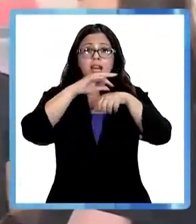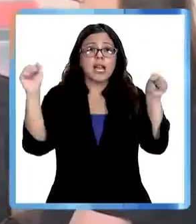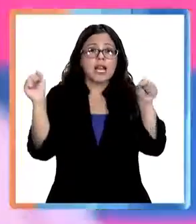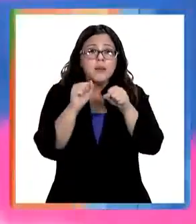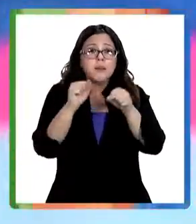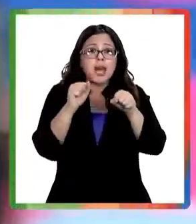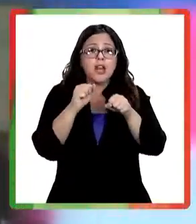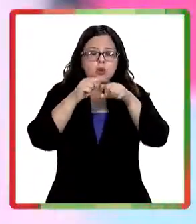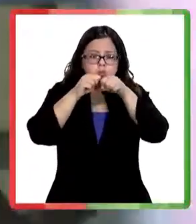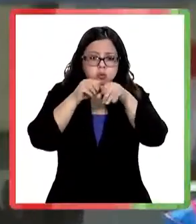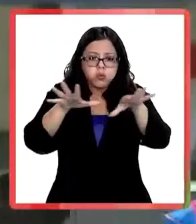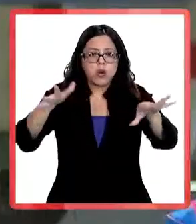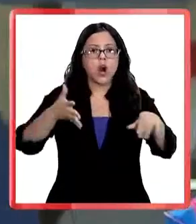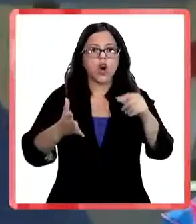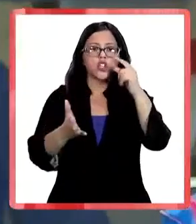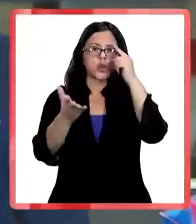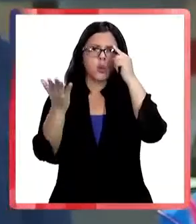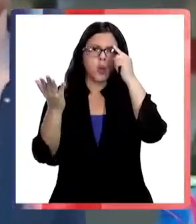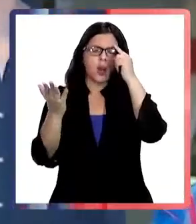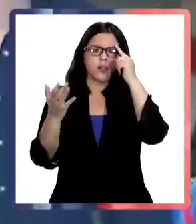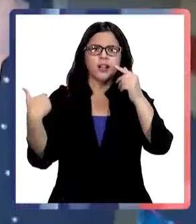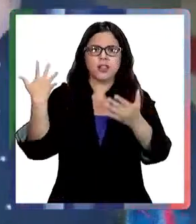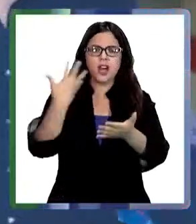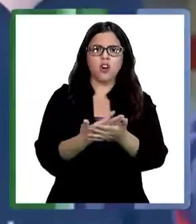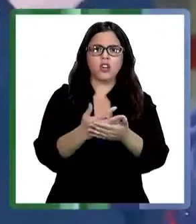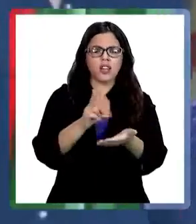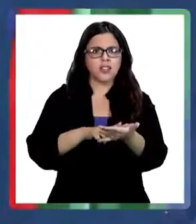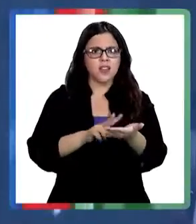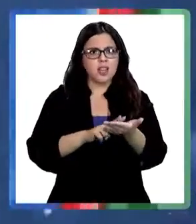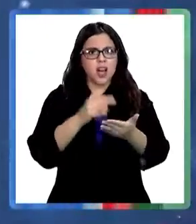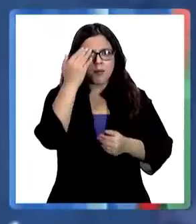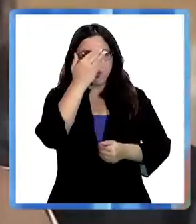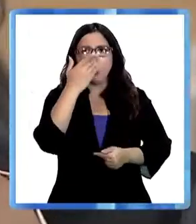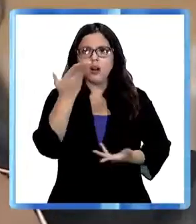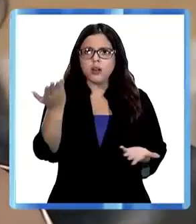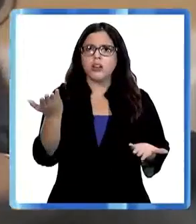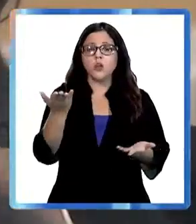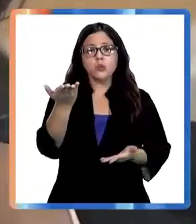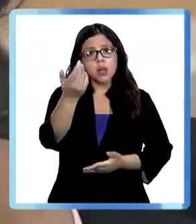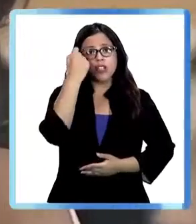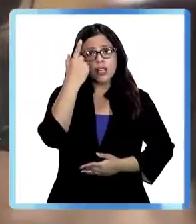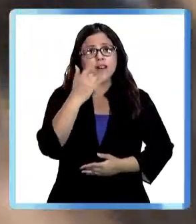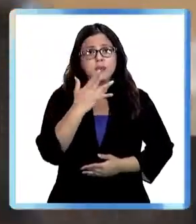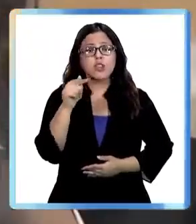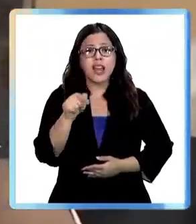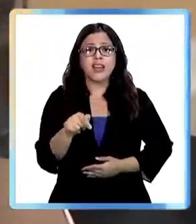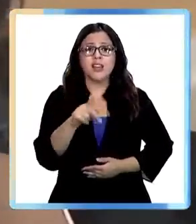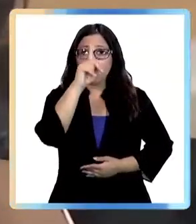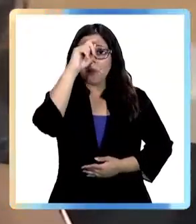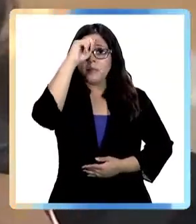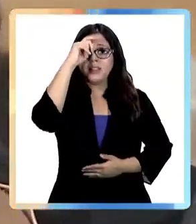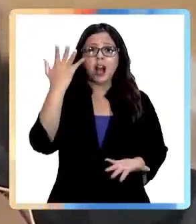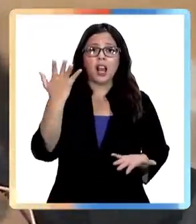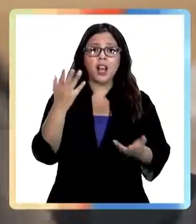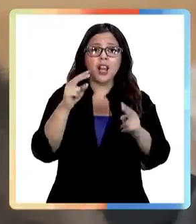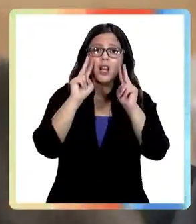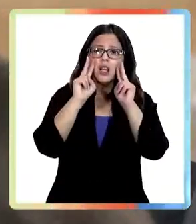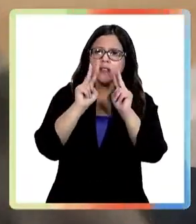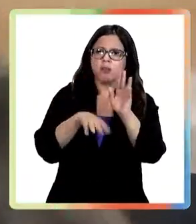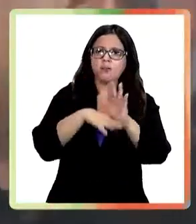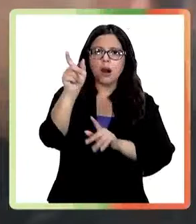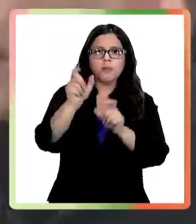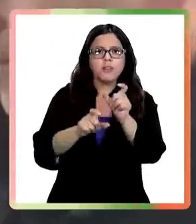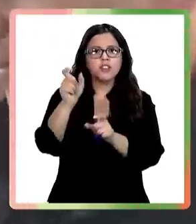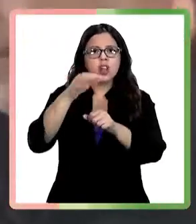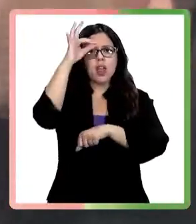invierno se siguen manifestando y nos tiene de verdad un poquito preocupados y usted lo debe saber muy bien porque ahí en los hospitales estamos viendo más